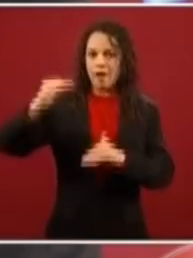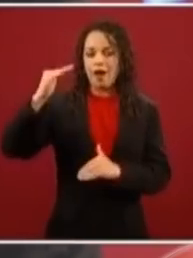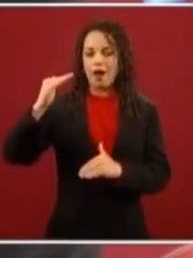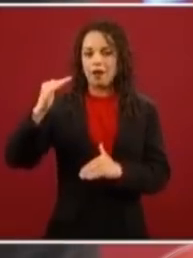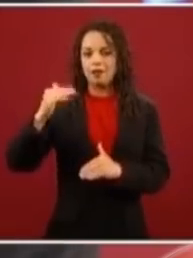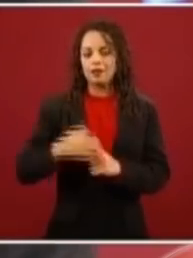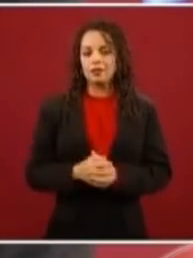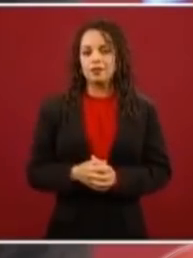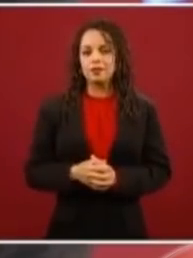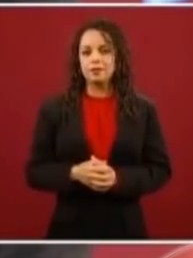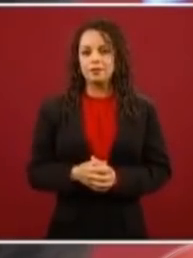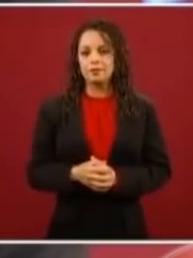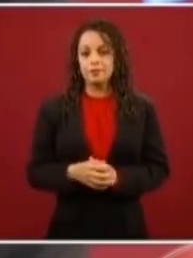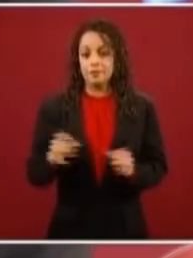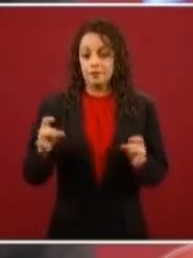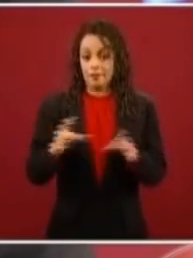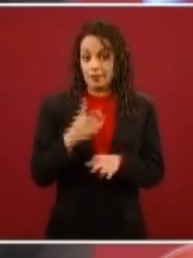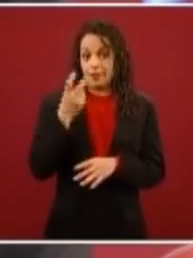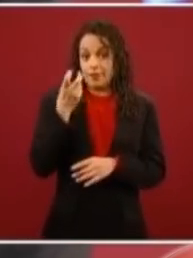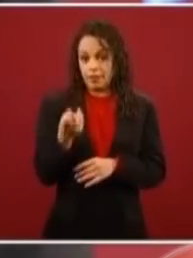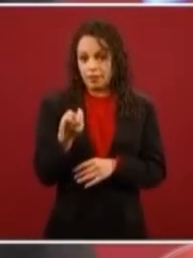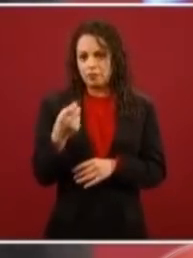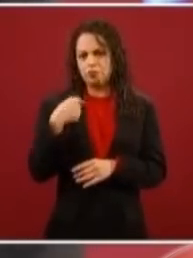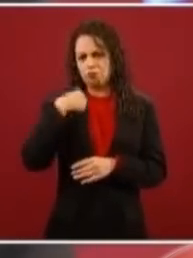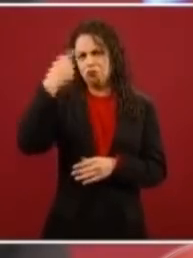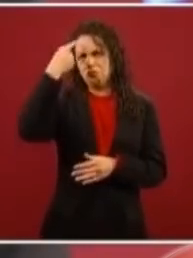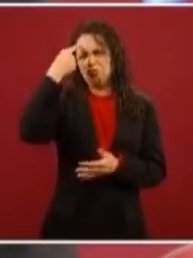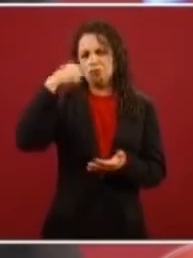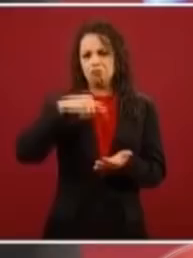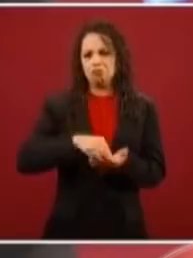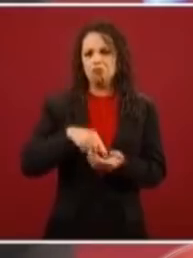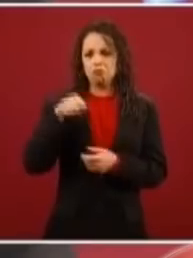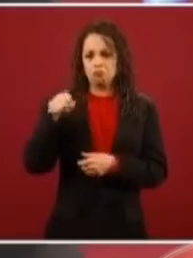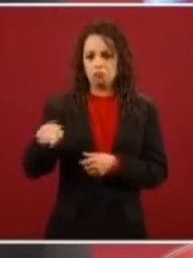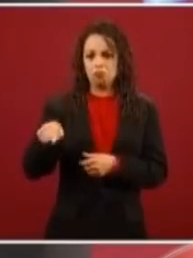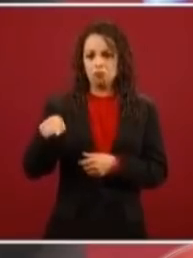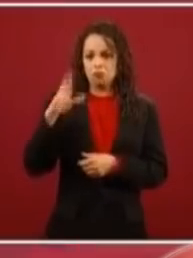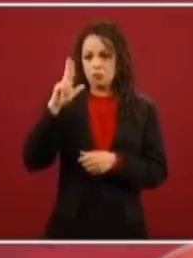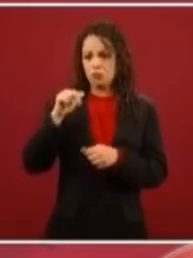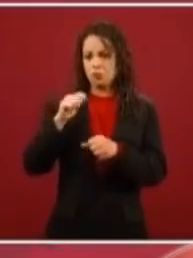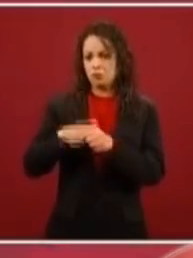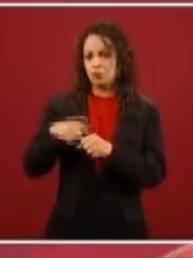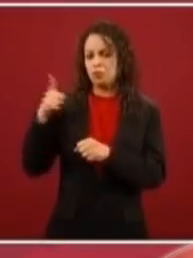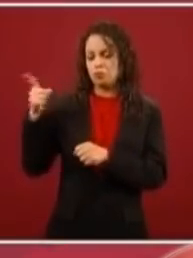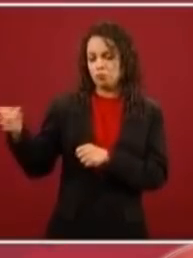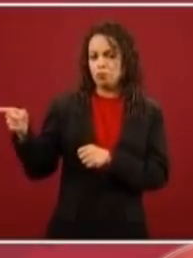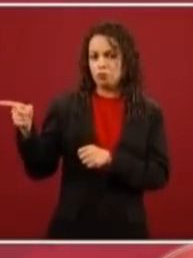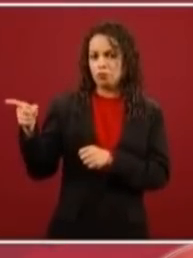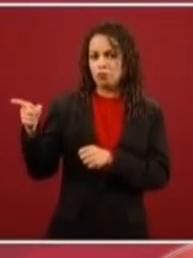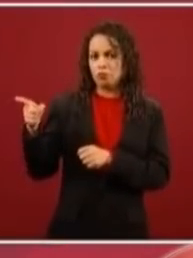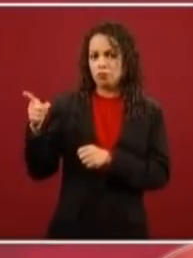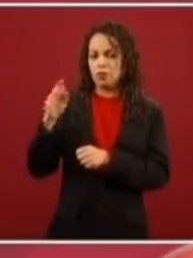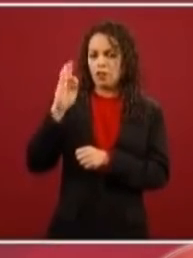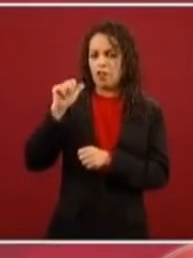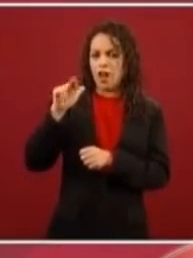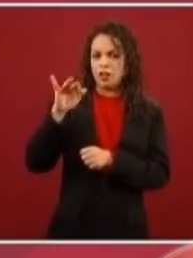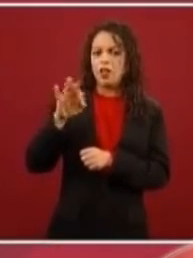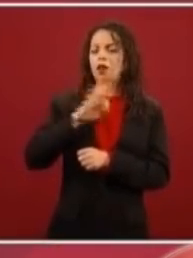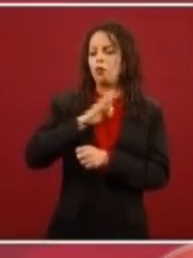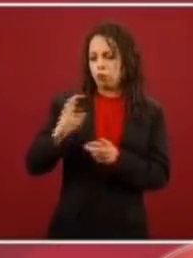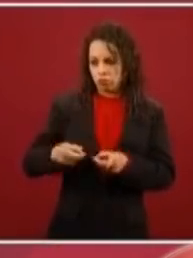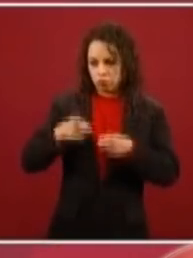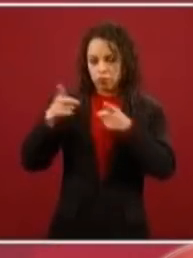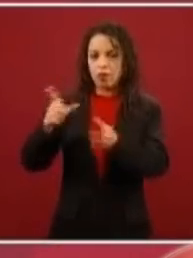este fuese el caso, yo estoy seguro que Nacional Financiera podría otorgar créditos,